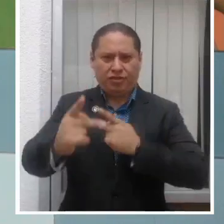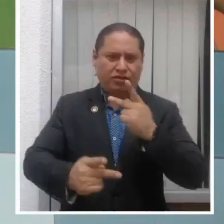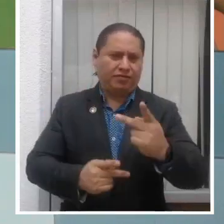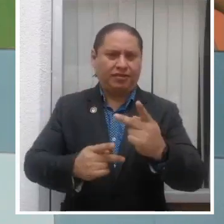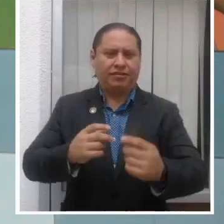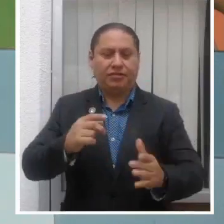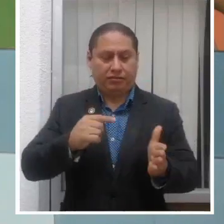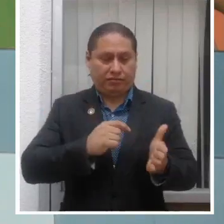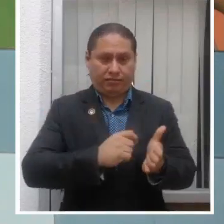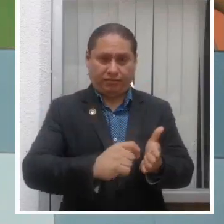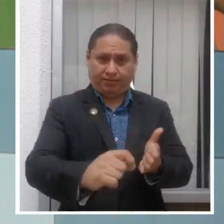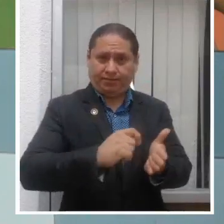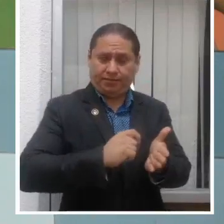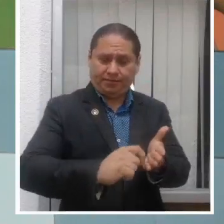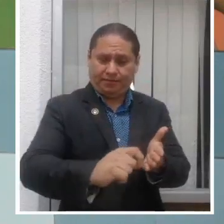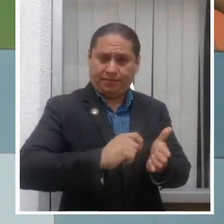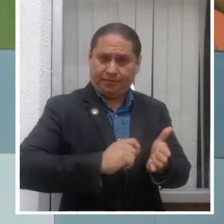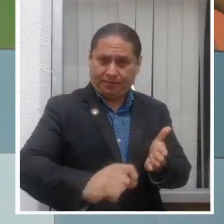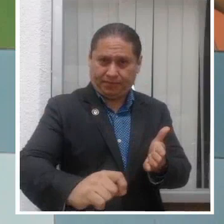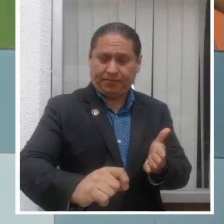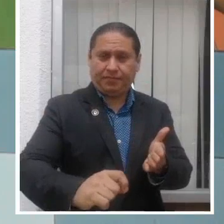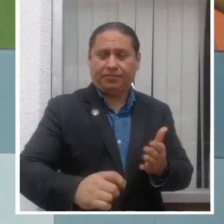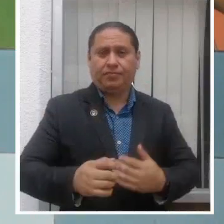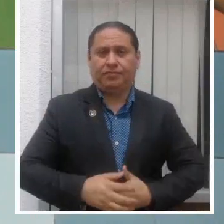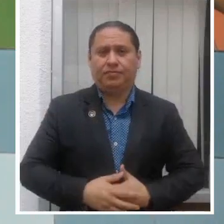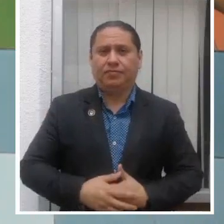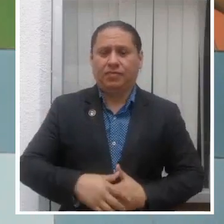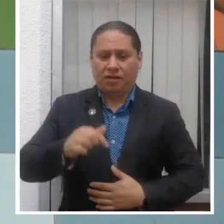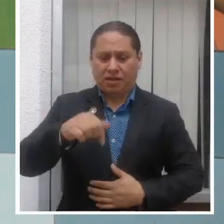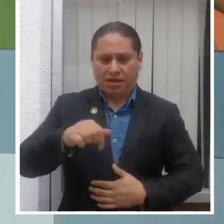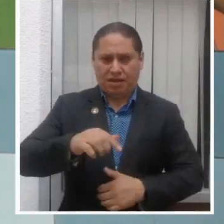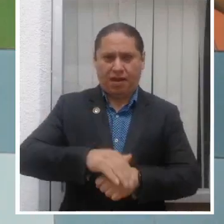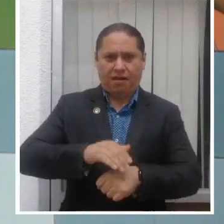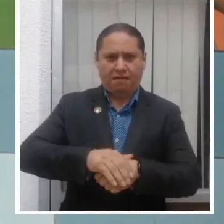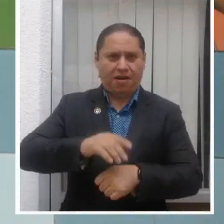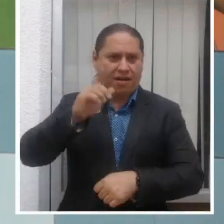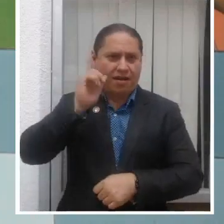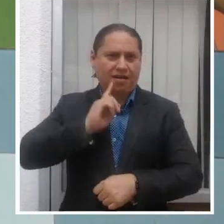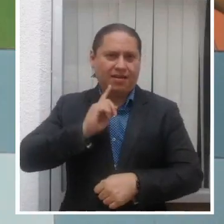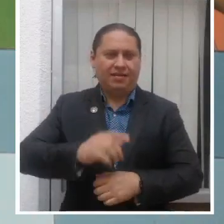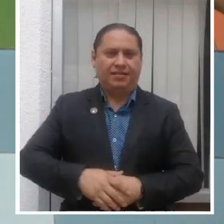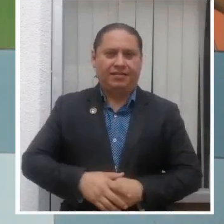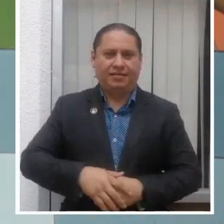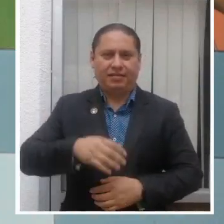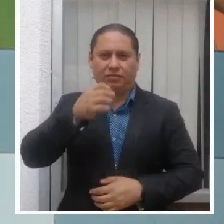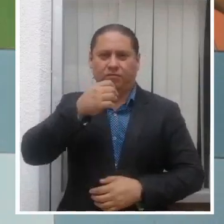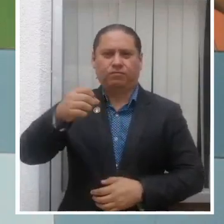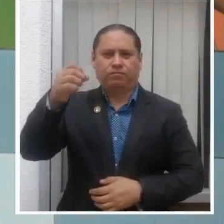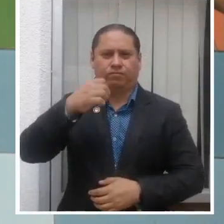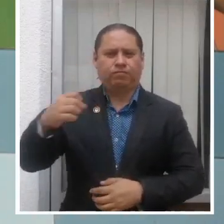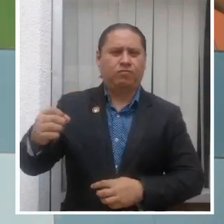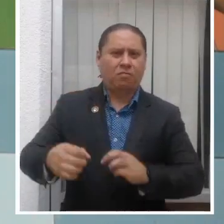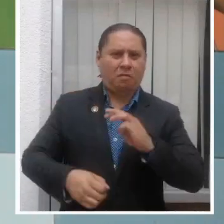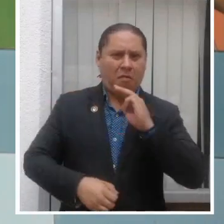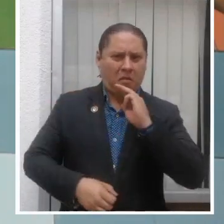través de las palabras que ha escrito aquí nuestra amiga diputada, poeta, mujer, madre